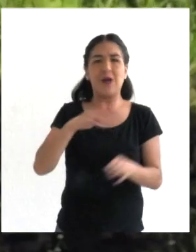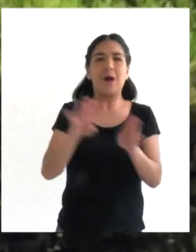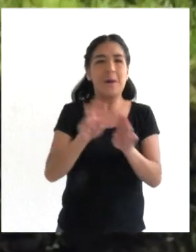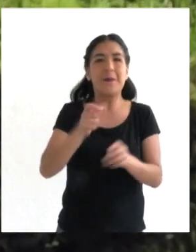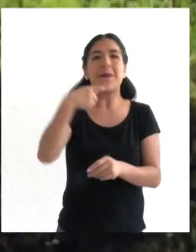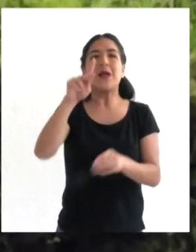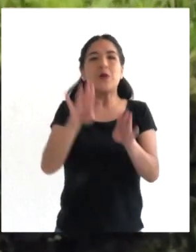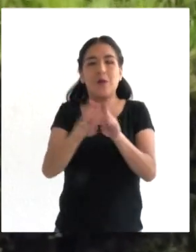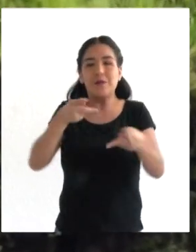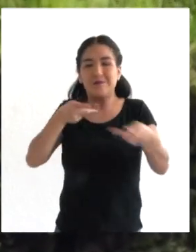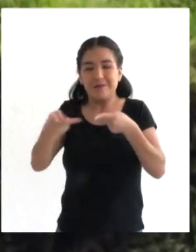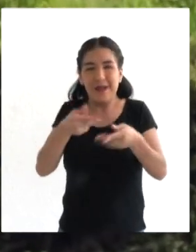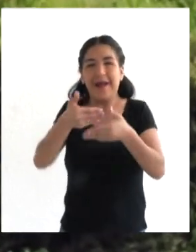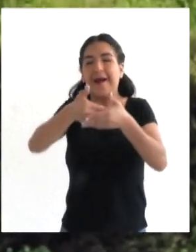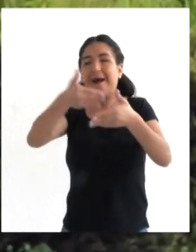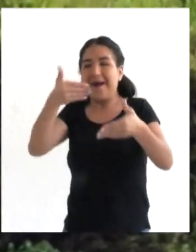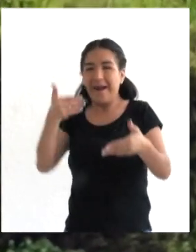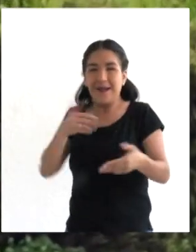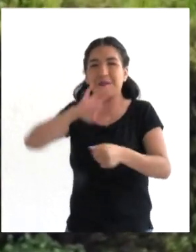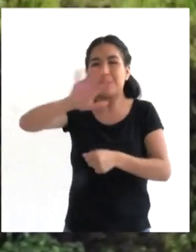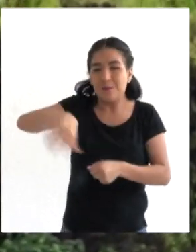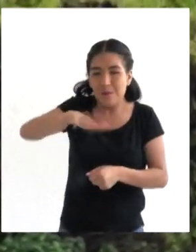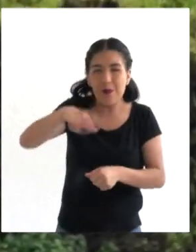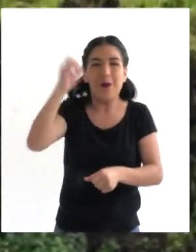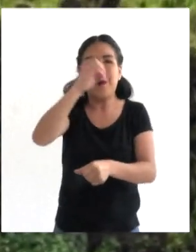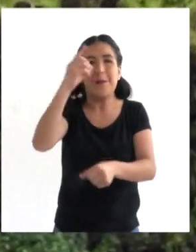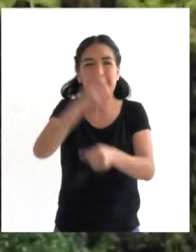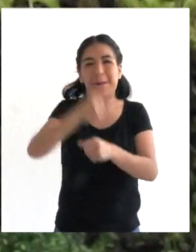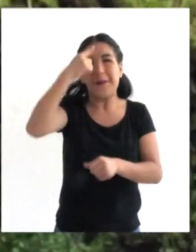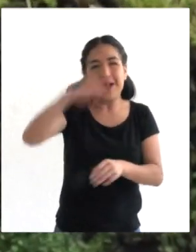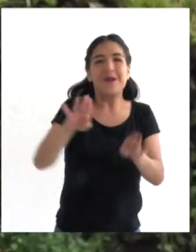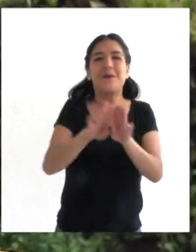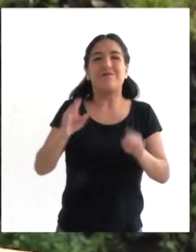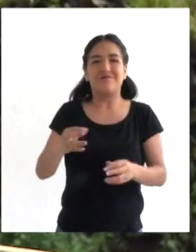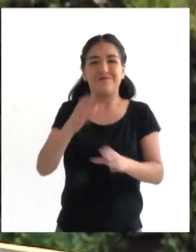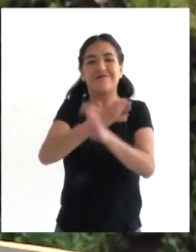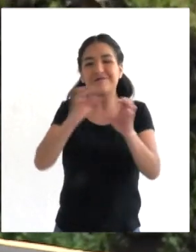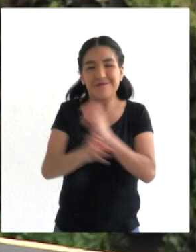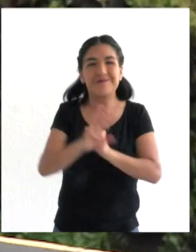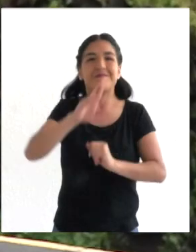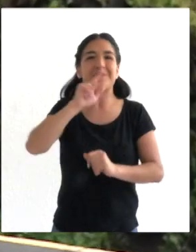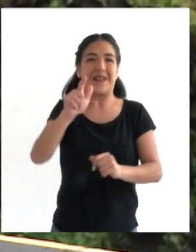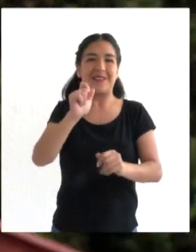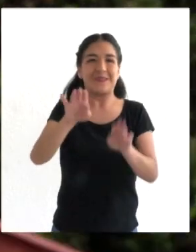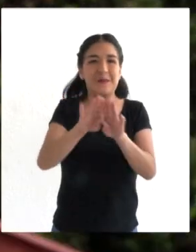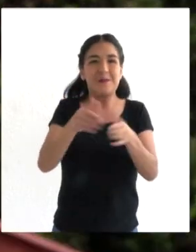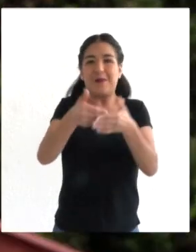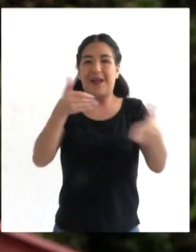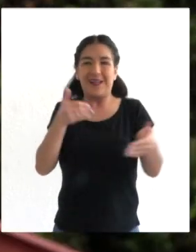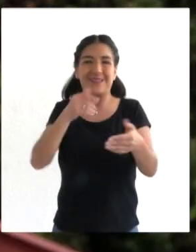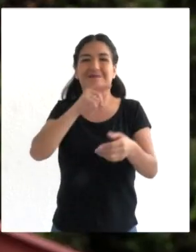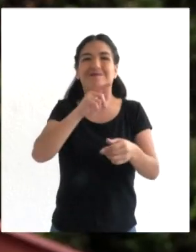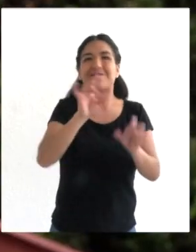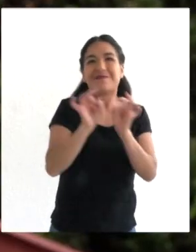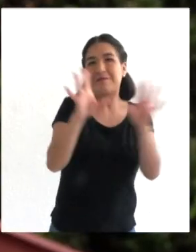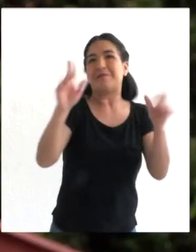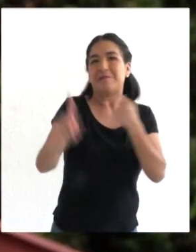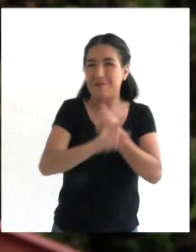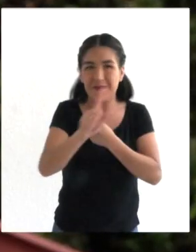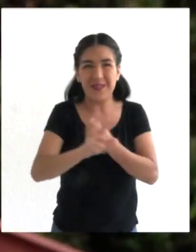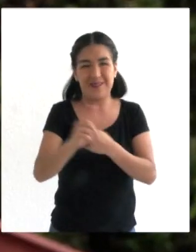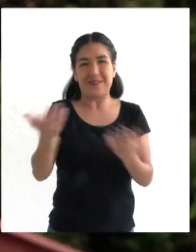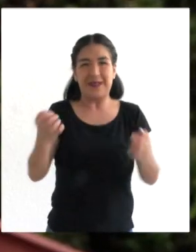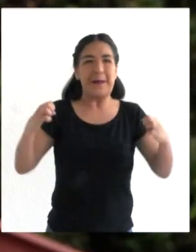pero sí implica la planeación, la búsqueda de opciones para que las cosas mejoren y de anticipar escenarios. Todos podemos ser